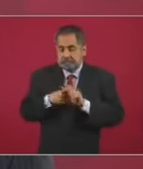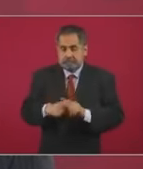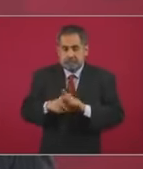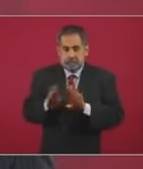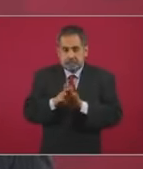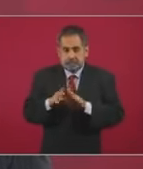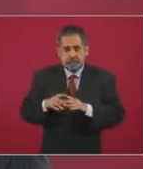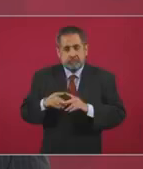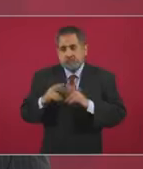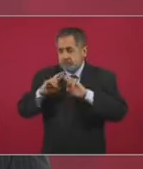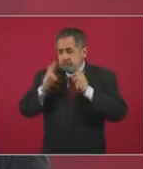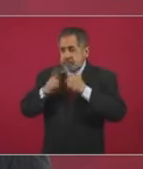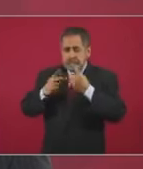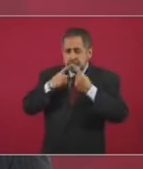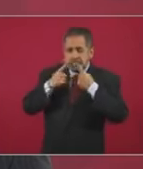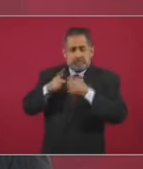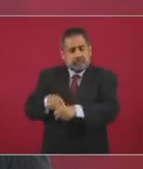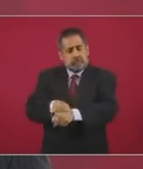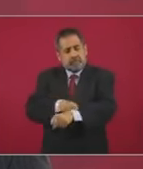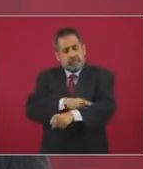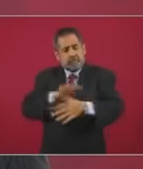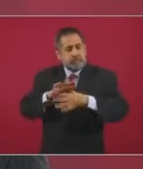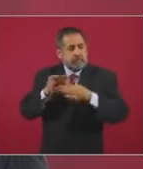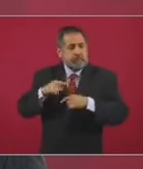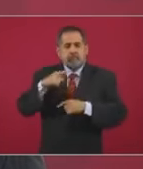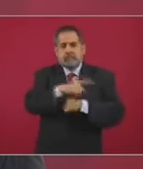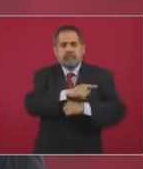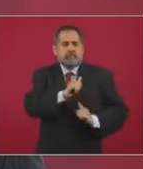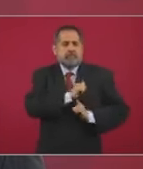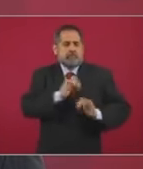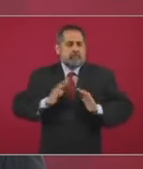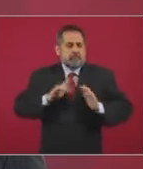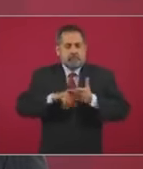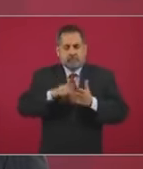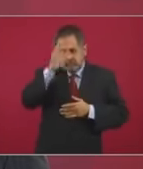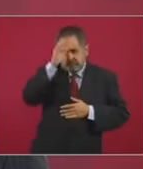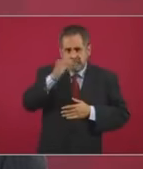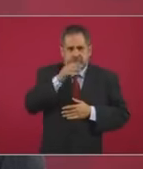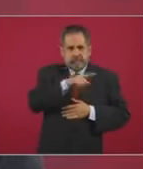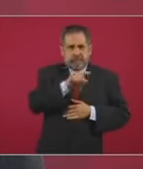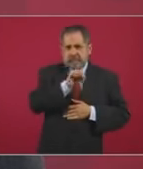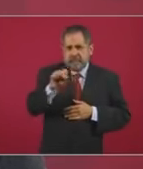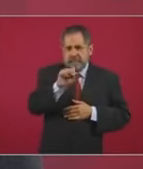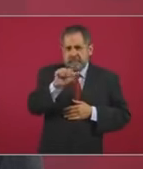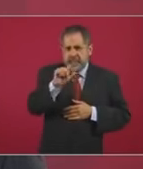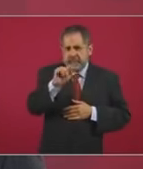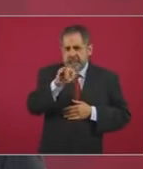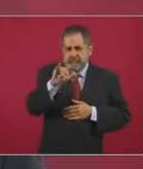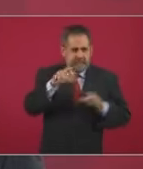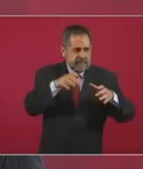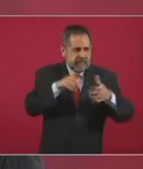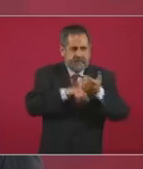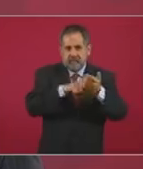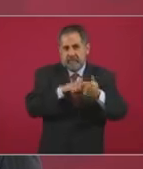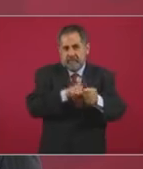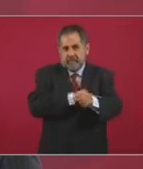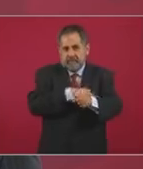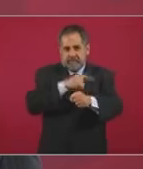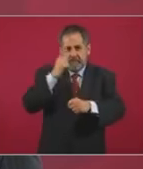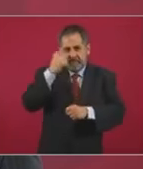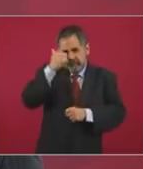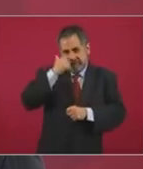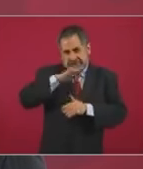una sesión larga de trabajo en la región militar en Coahuila, en Saltillo, y estuvieron hasta largas horas